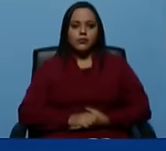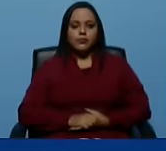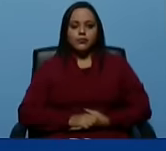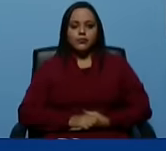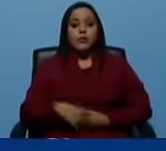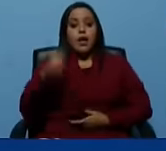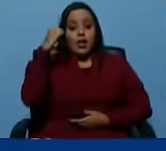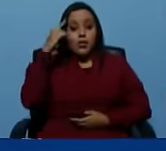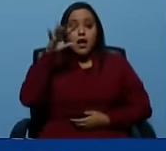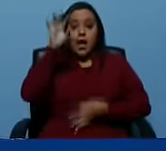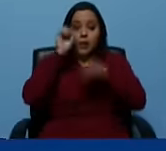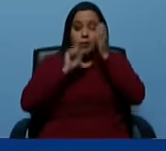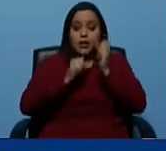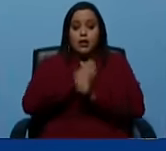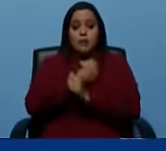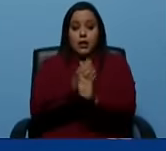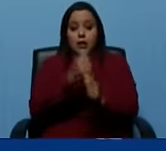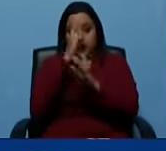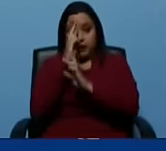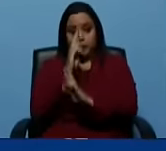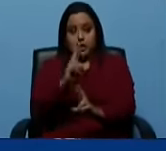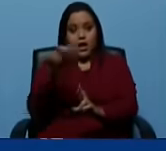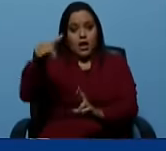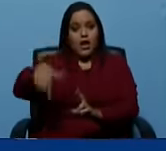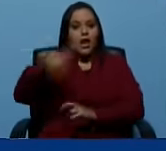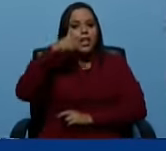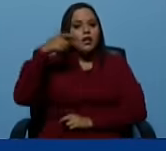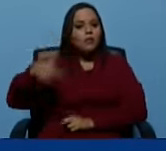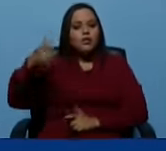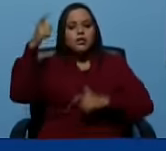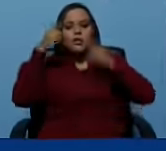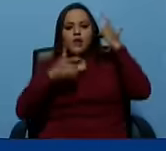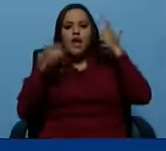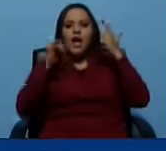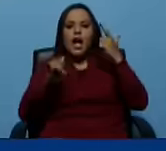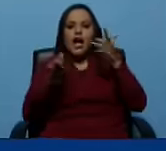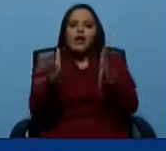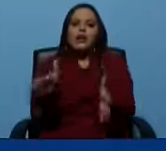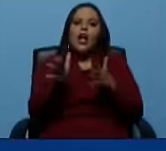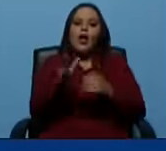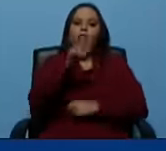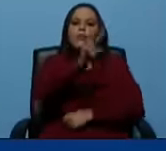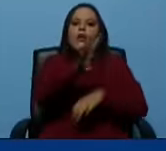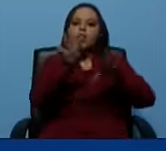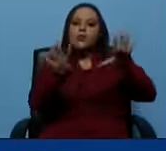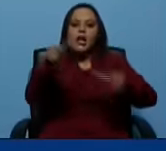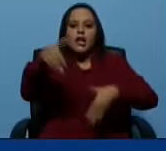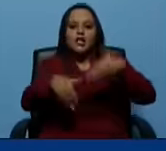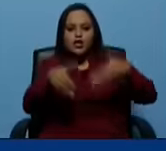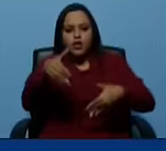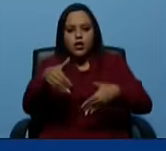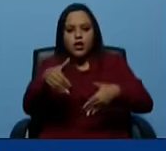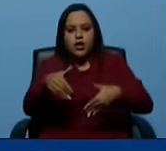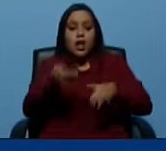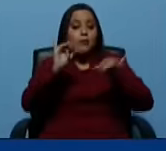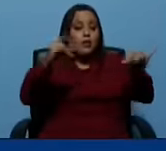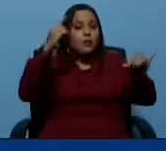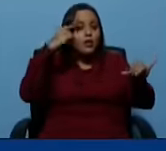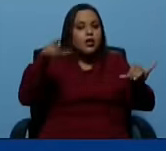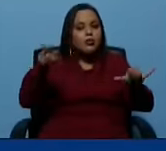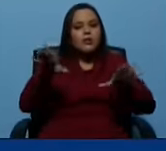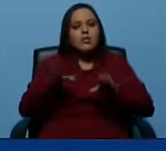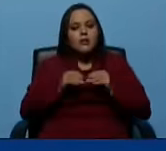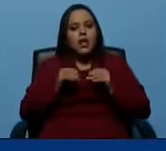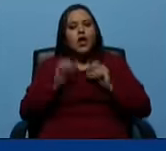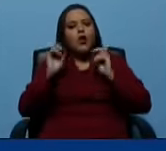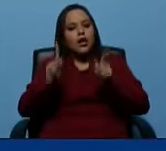que aprendas a amar y a respetar a este pueblo chavista que ha ganado 29 elecciones de 31, ese día será muy distinto para ti y